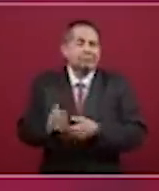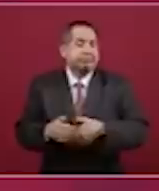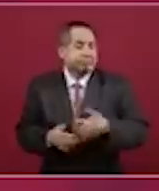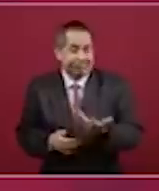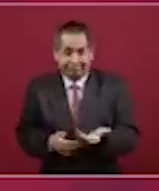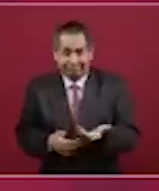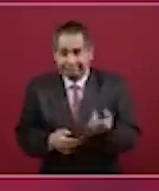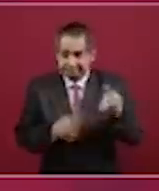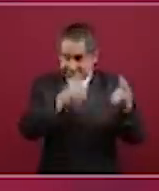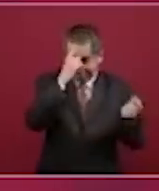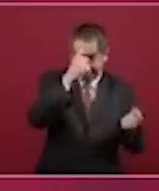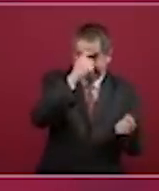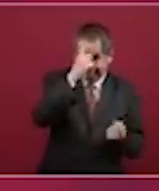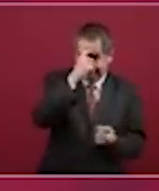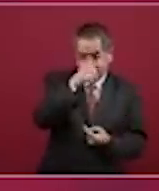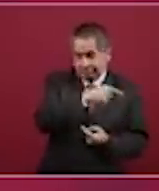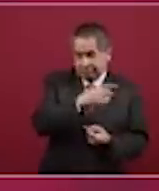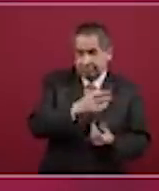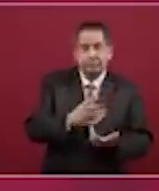que